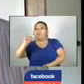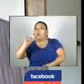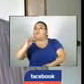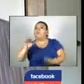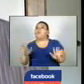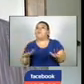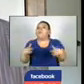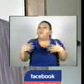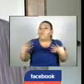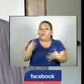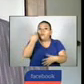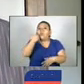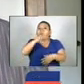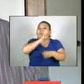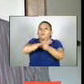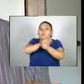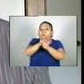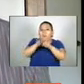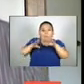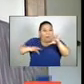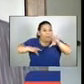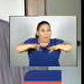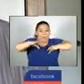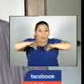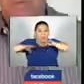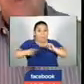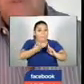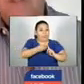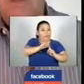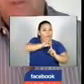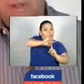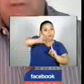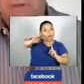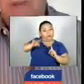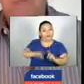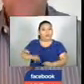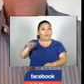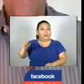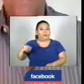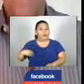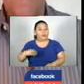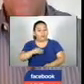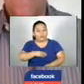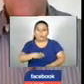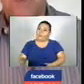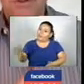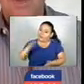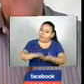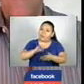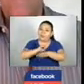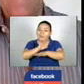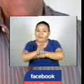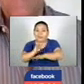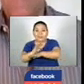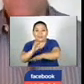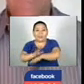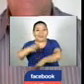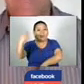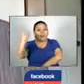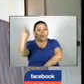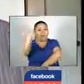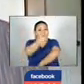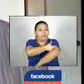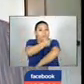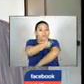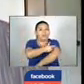el virus se sigue transmitiendo en forma activa, de persona a persona. El doctor Jones López insiste sobre la importancia de completar el régimen de